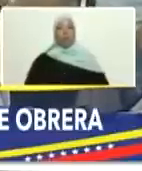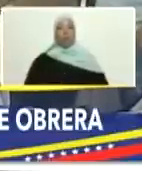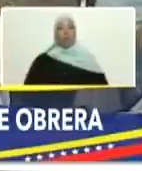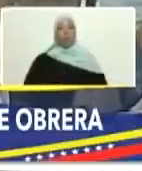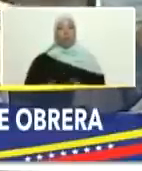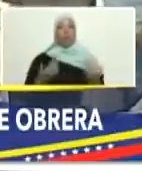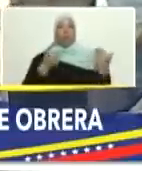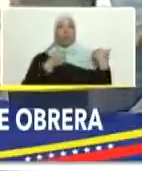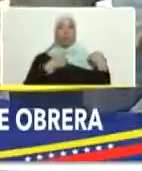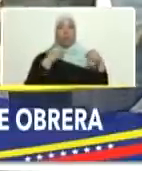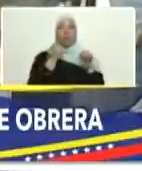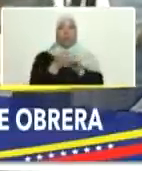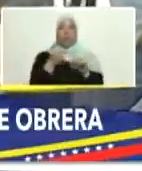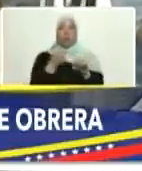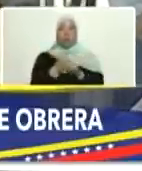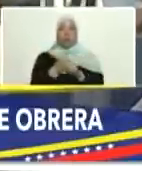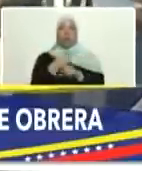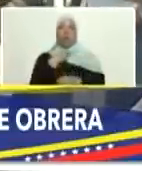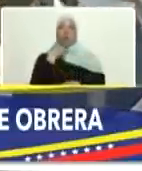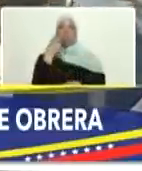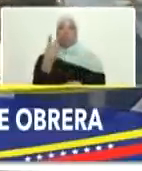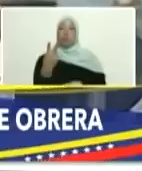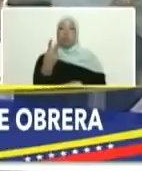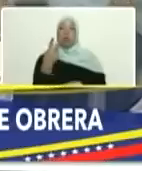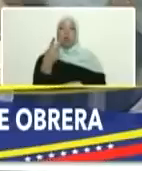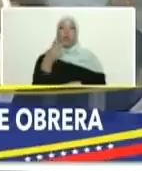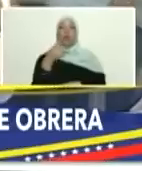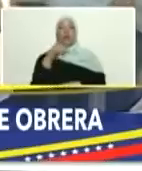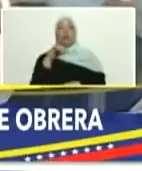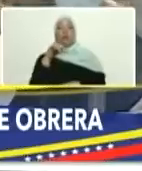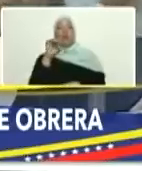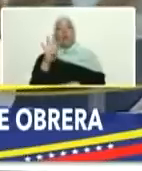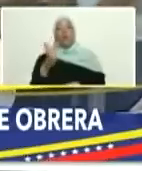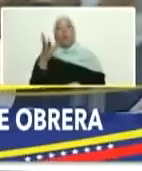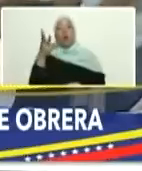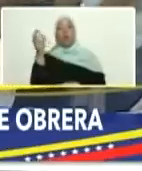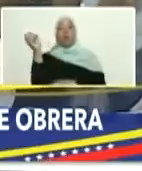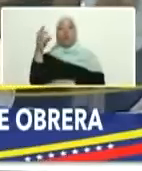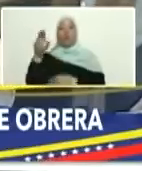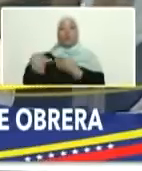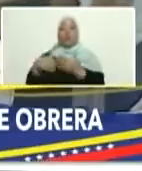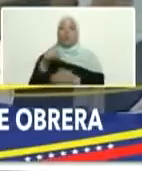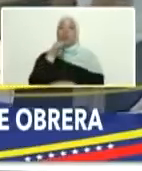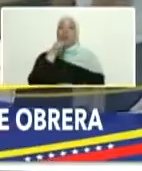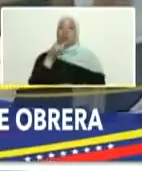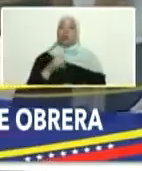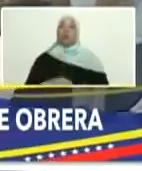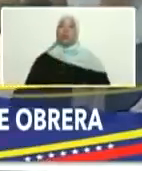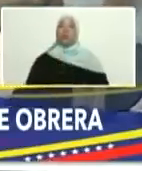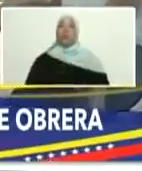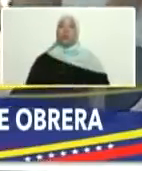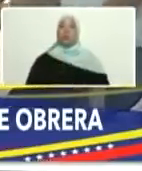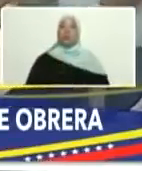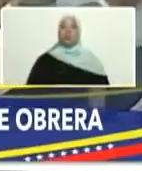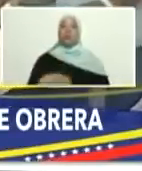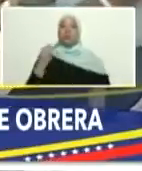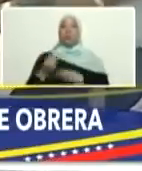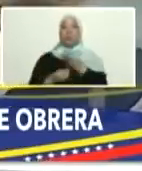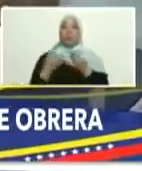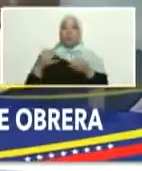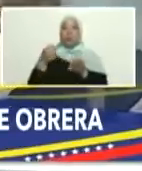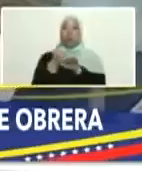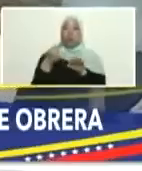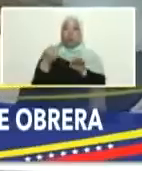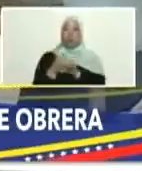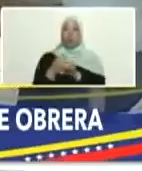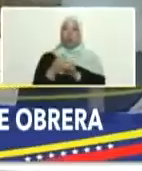Delegados y delegadas, voceros y voceras del cuarto congreso, de los consejos productivos de